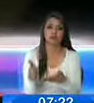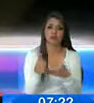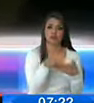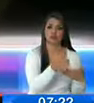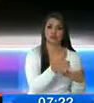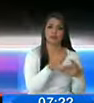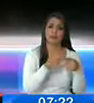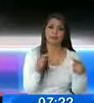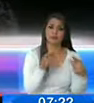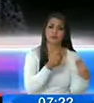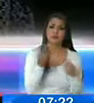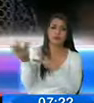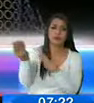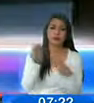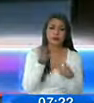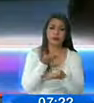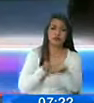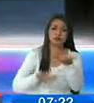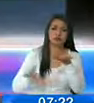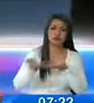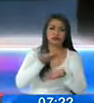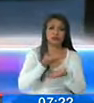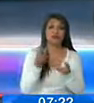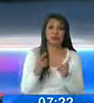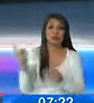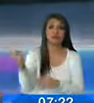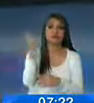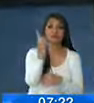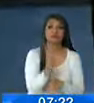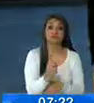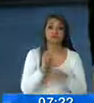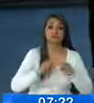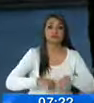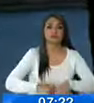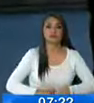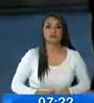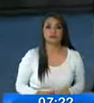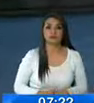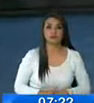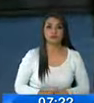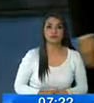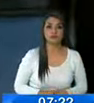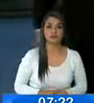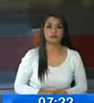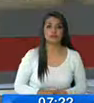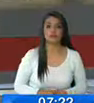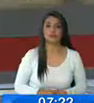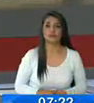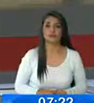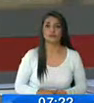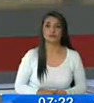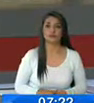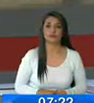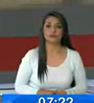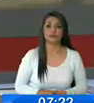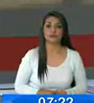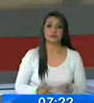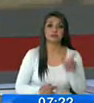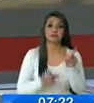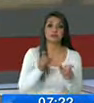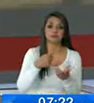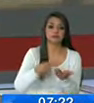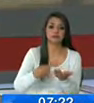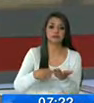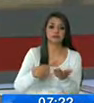través de un cruce de información y también de manera presencial. Informó Javier Rosero. Analistas políticos